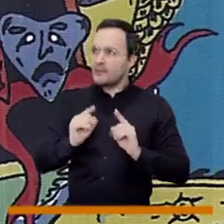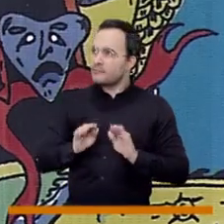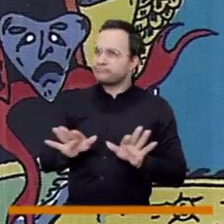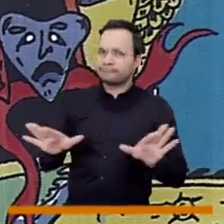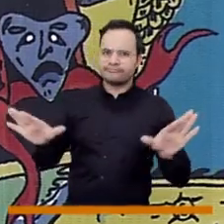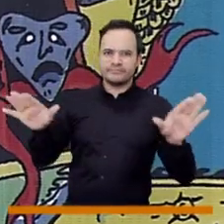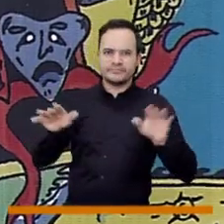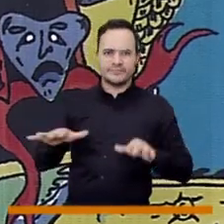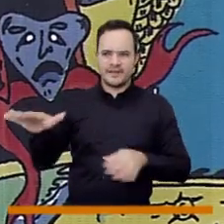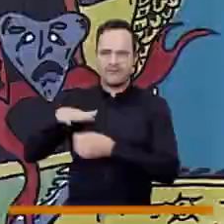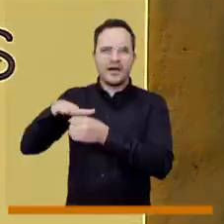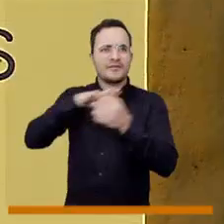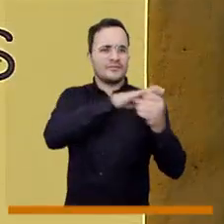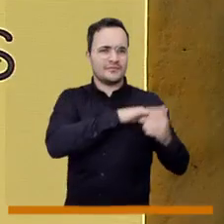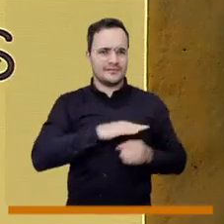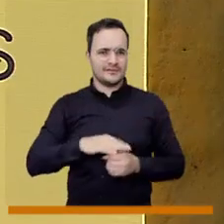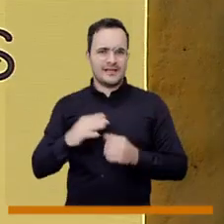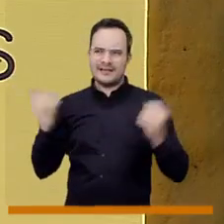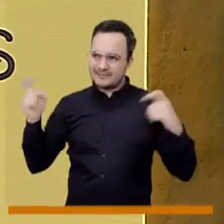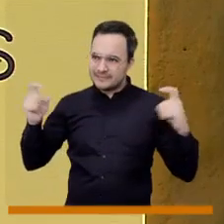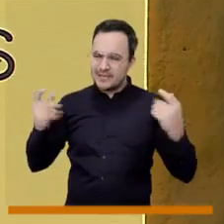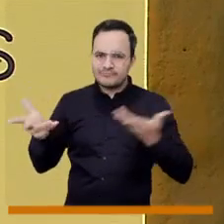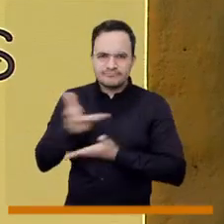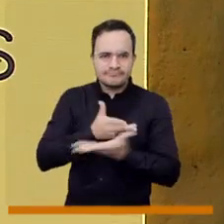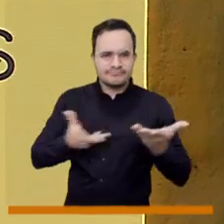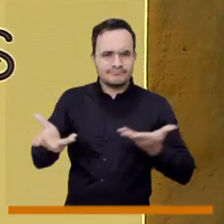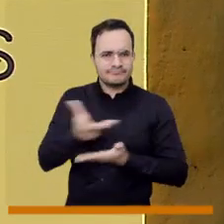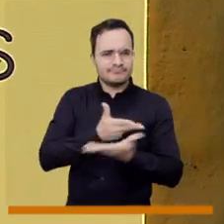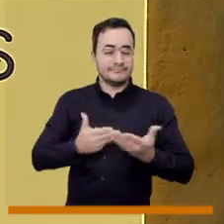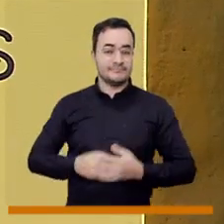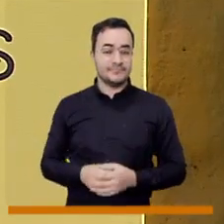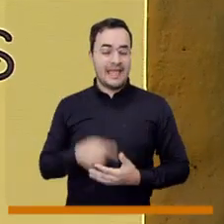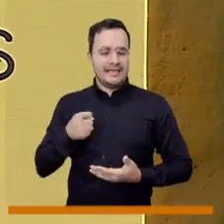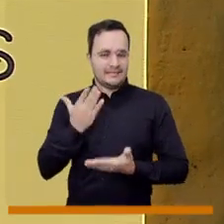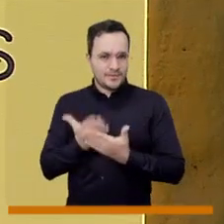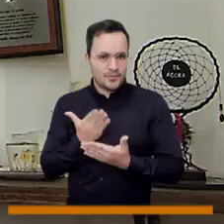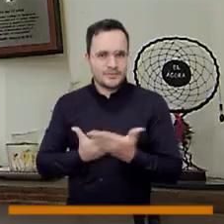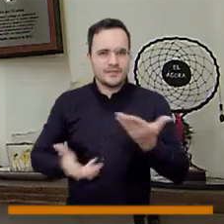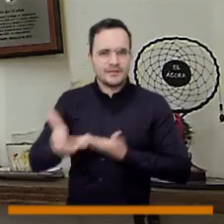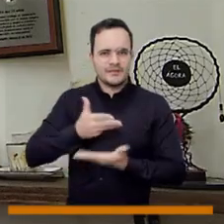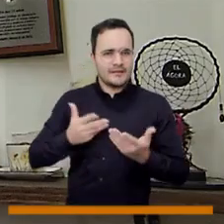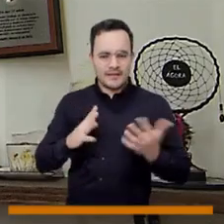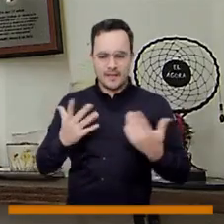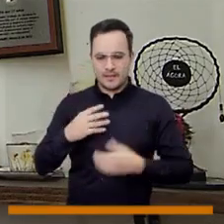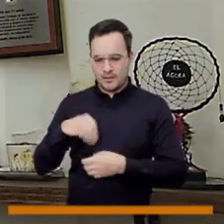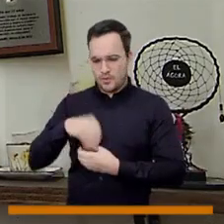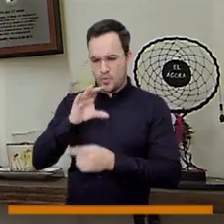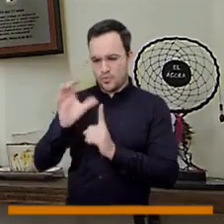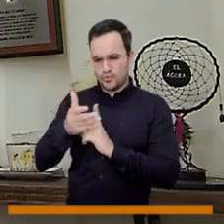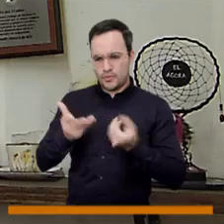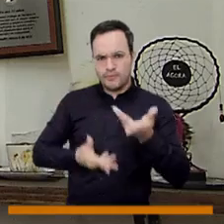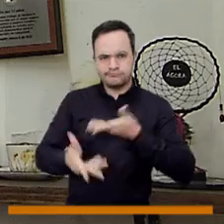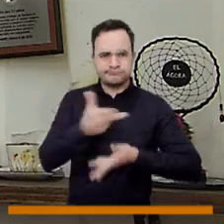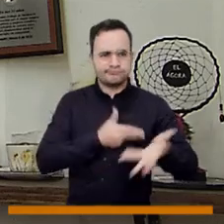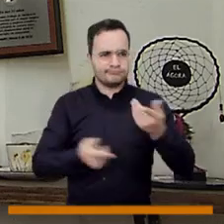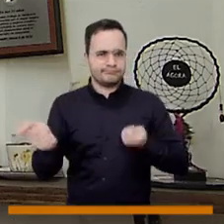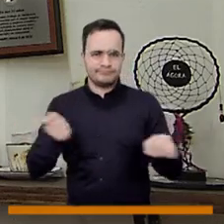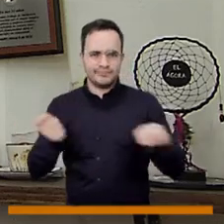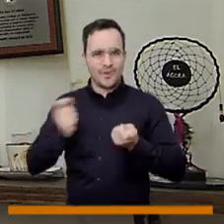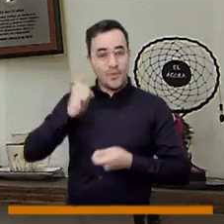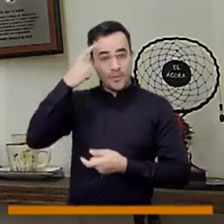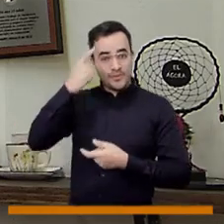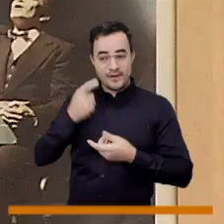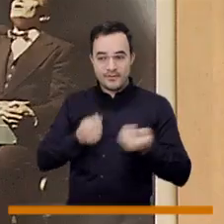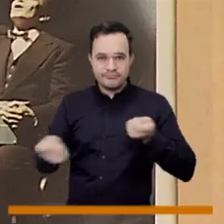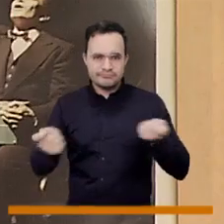Para ello también estamos proponiendo una conversación alrededor de lo que significan las gobernanzas culturales por fuera de